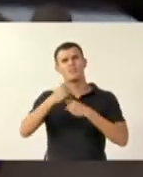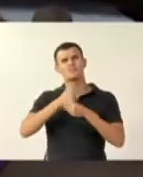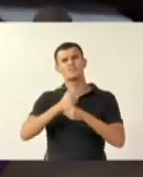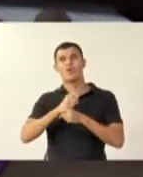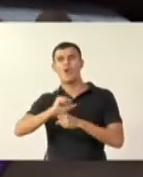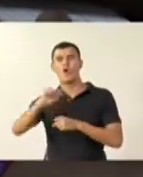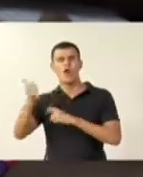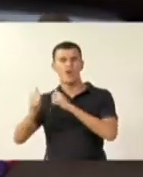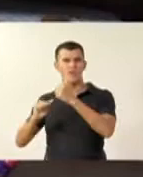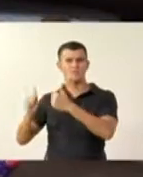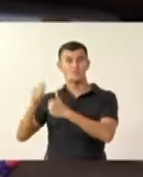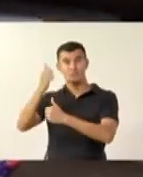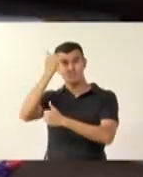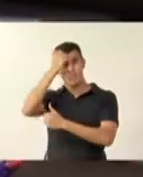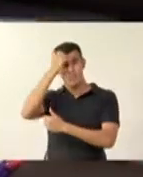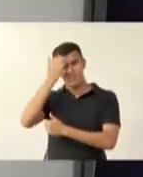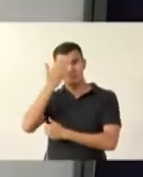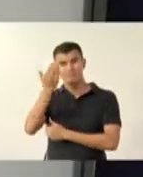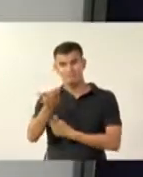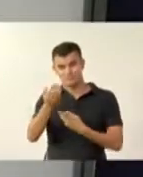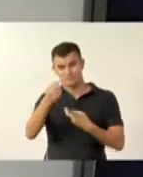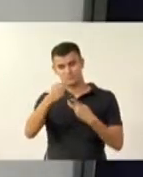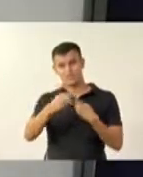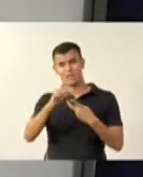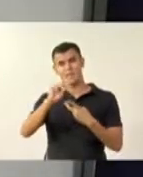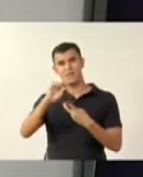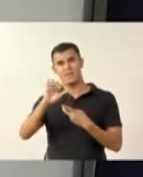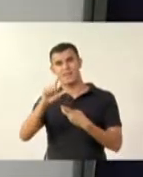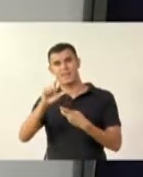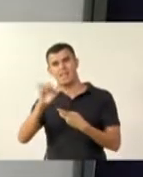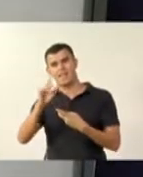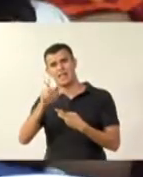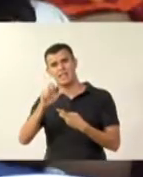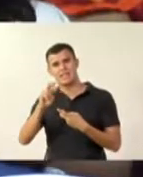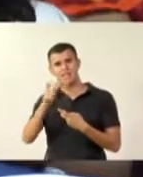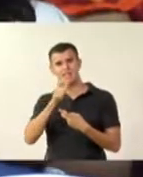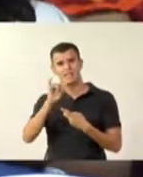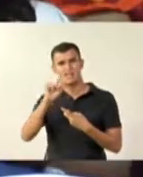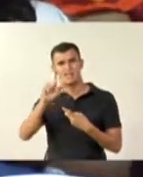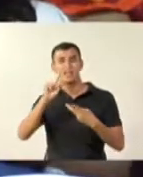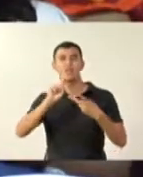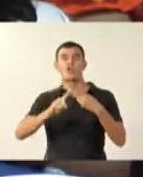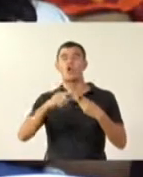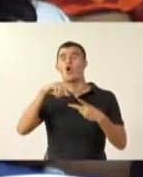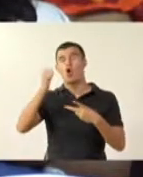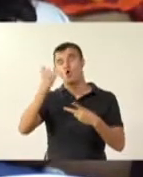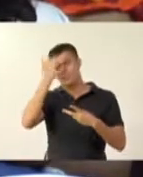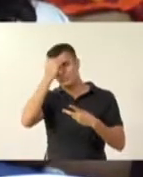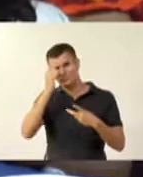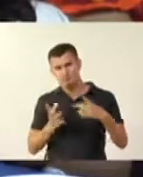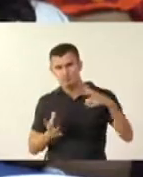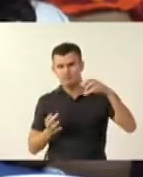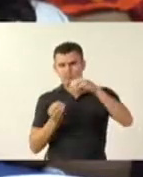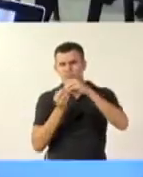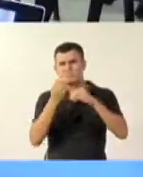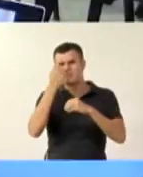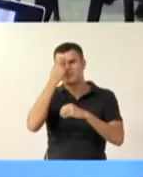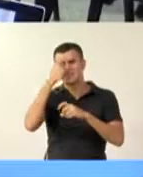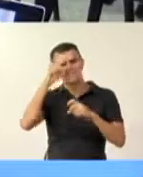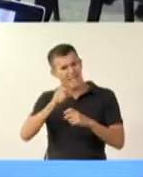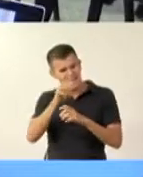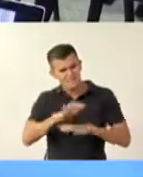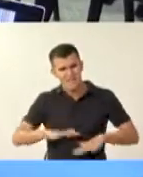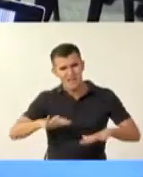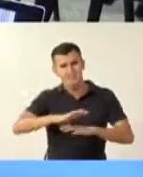inquietudes compartidas entre las docentes María Fernanda Gil y Mariela Sánchez y con la necesidad de crear un espacio de reflexión sobre el trabajo social en Colombia.